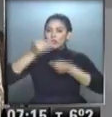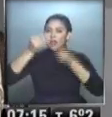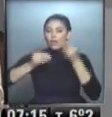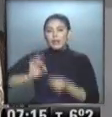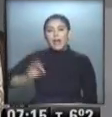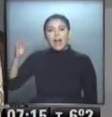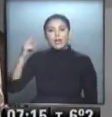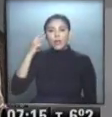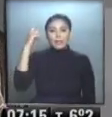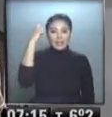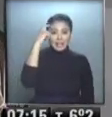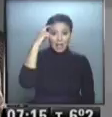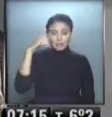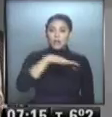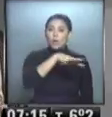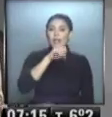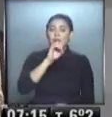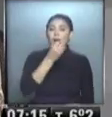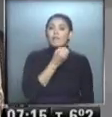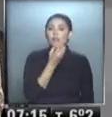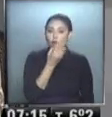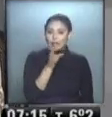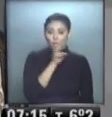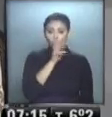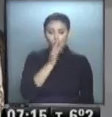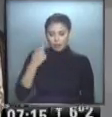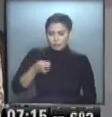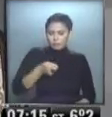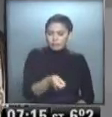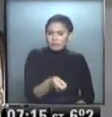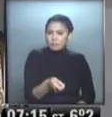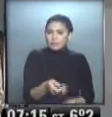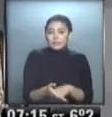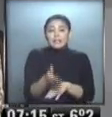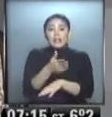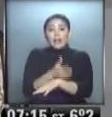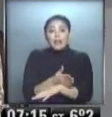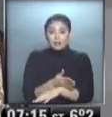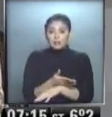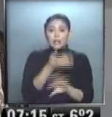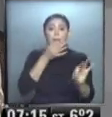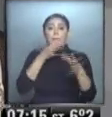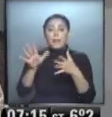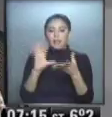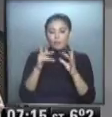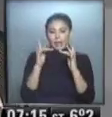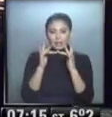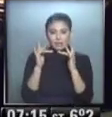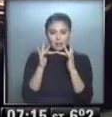en el año 2010 en el barrio de Flores, esta mujer que fue asesinada luego de realizar una venta a través de internet.